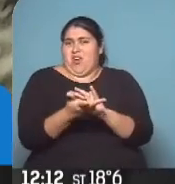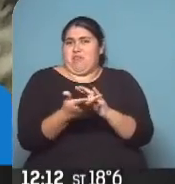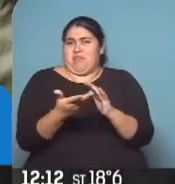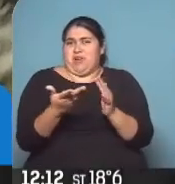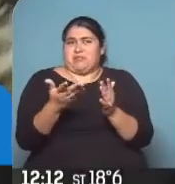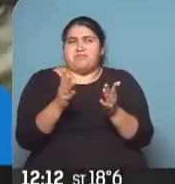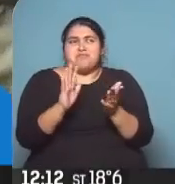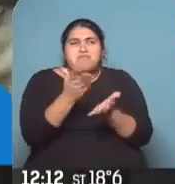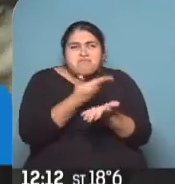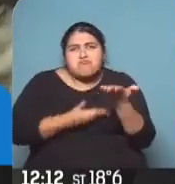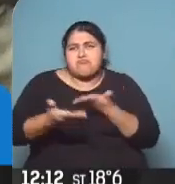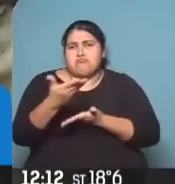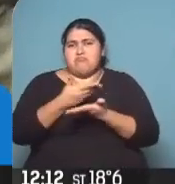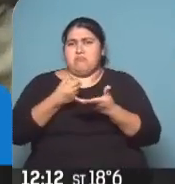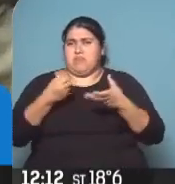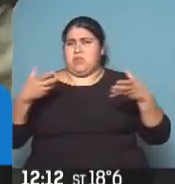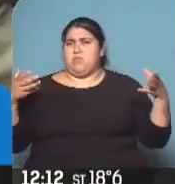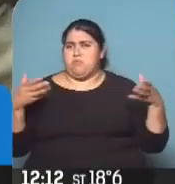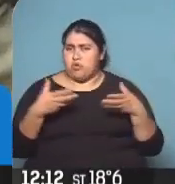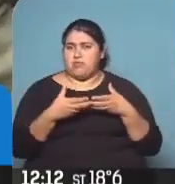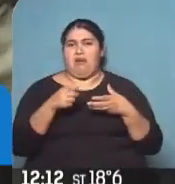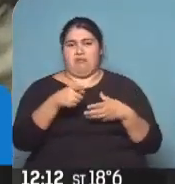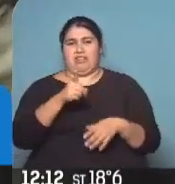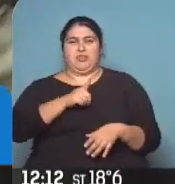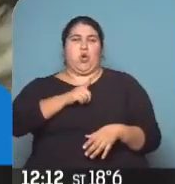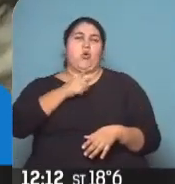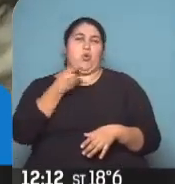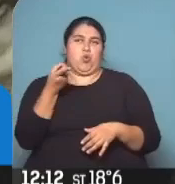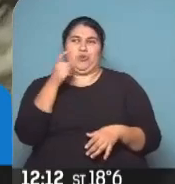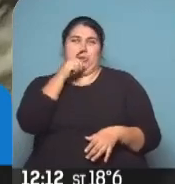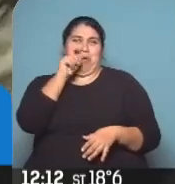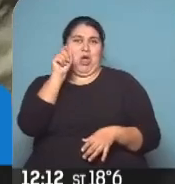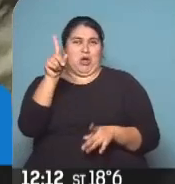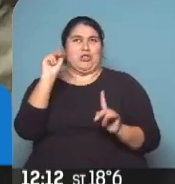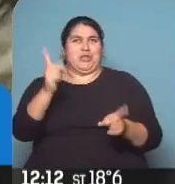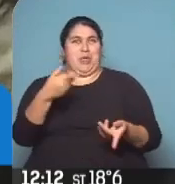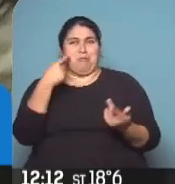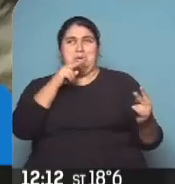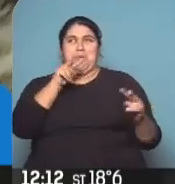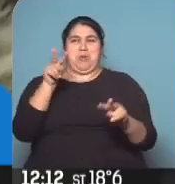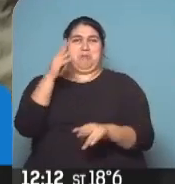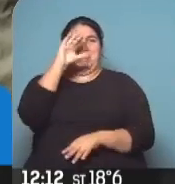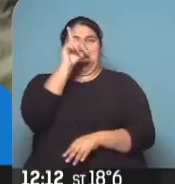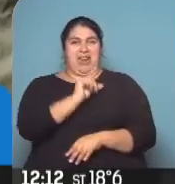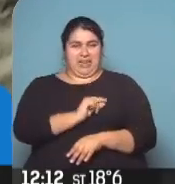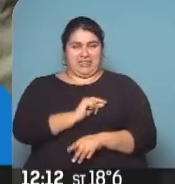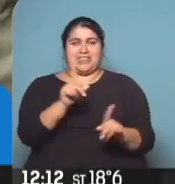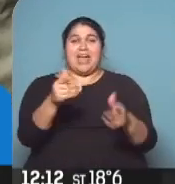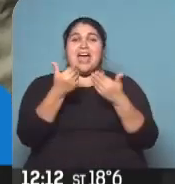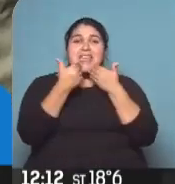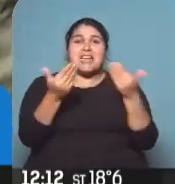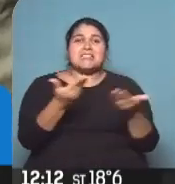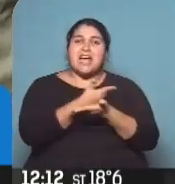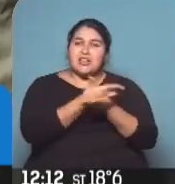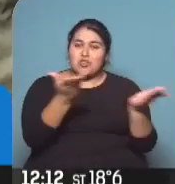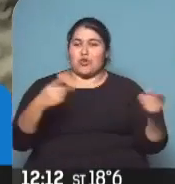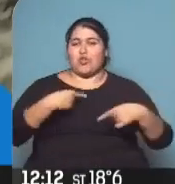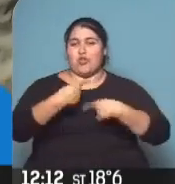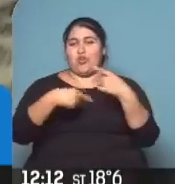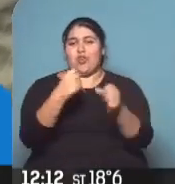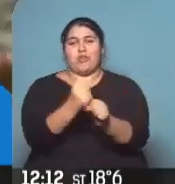los esteros y que realmente sea un orgullo para corrientes y para la argentina entera muchas gracias a todos ya seguir trabajando